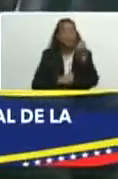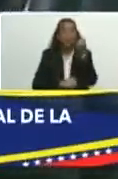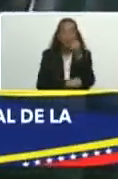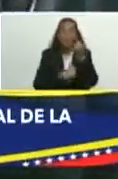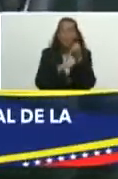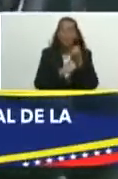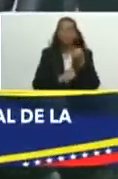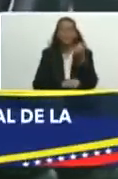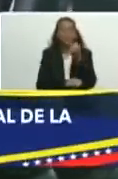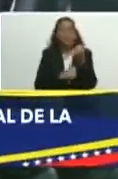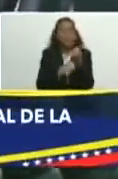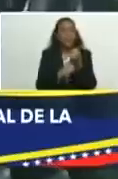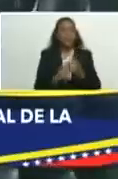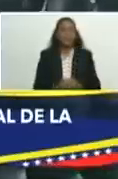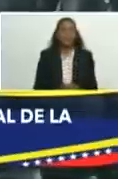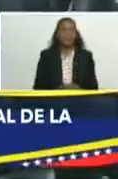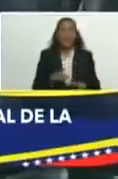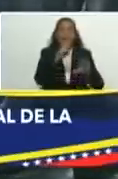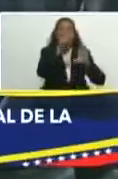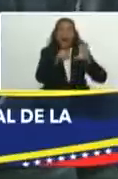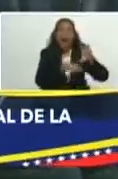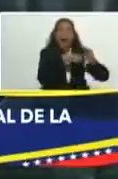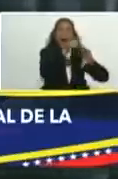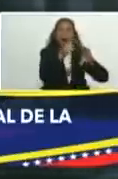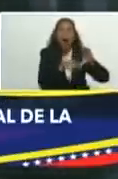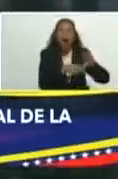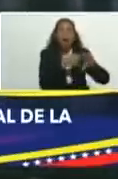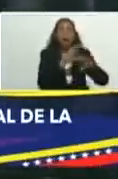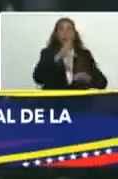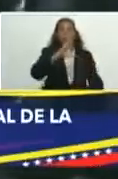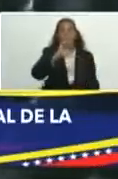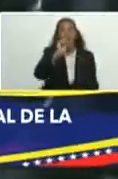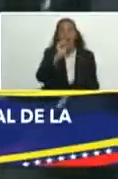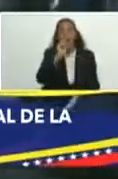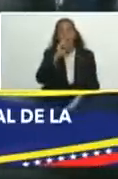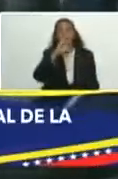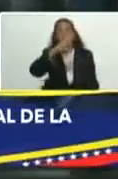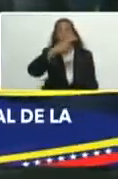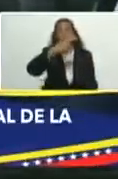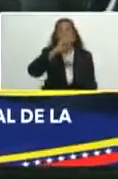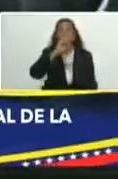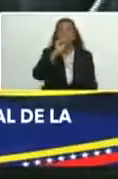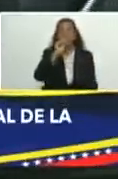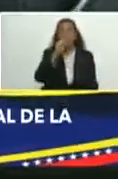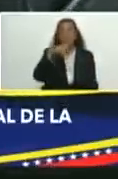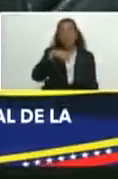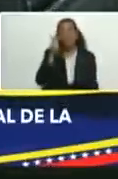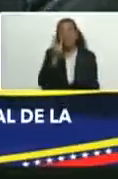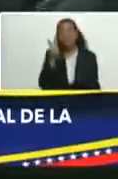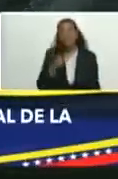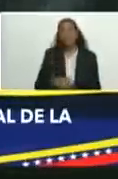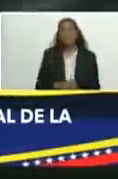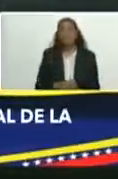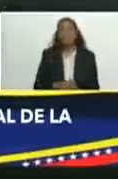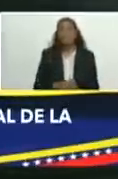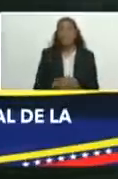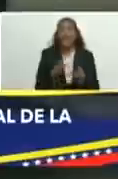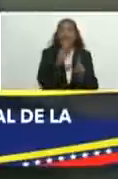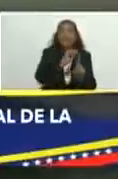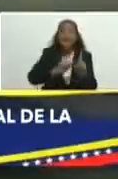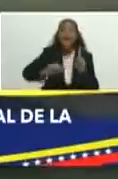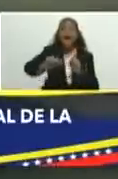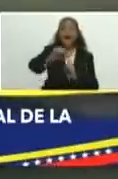fuerza. Cauchos de Venezuela. Quiero hacer un comentario. Dime, Jimmy. En esta área tenemos un